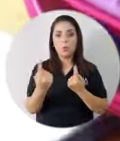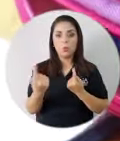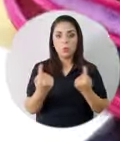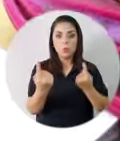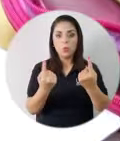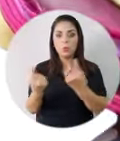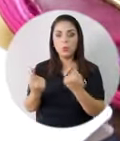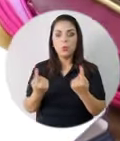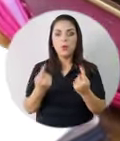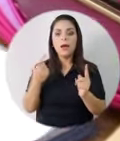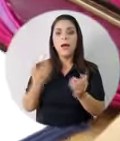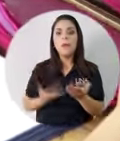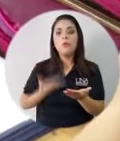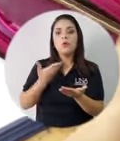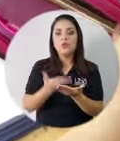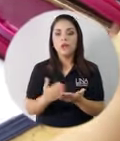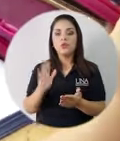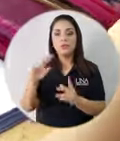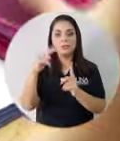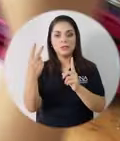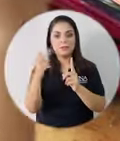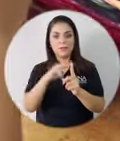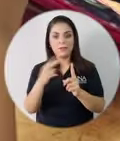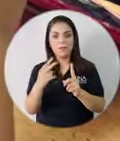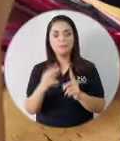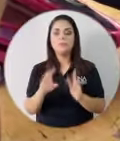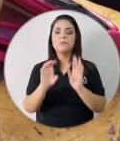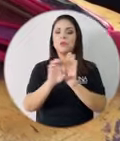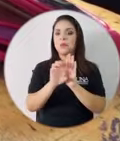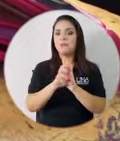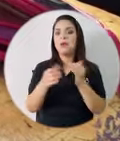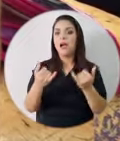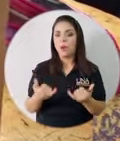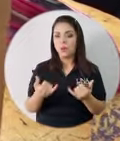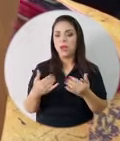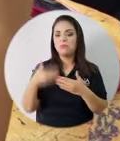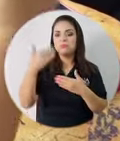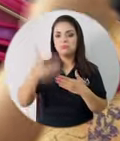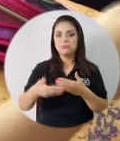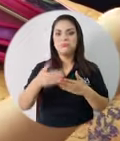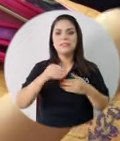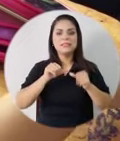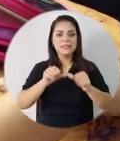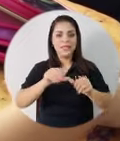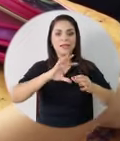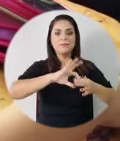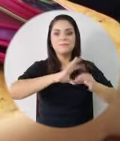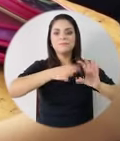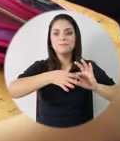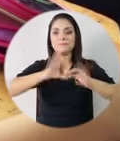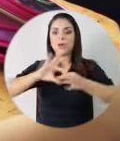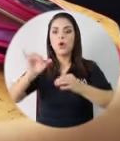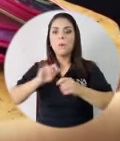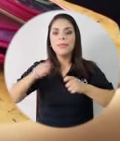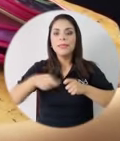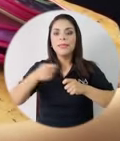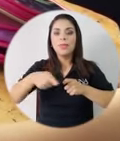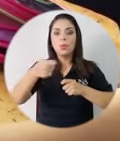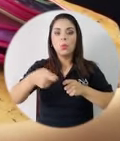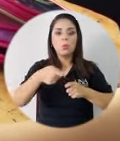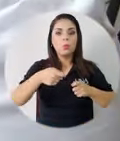cada quien aportando desde su perspectiva? Entonces, digamos que ahora sigue ese tejido.